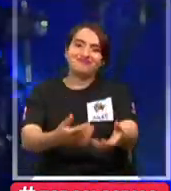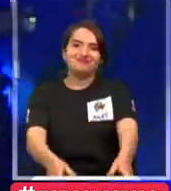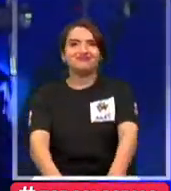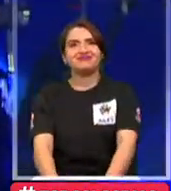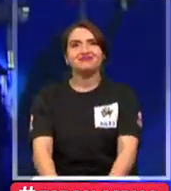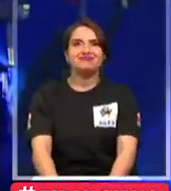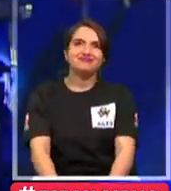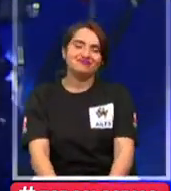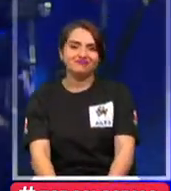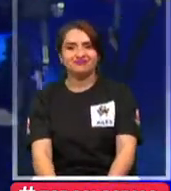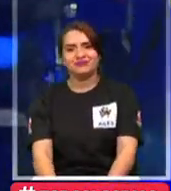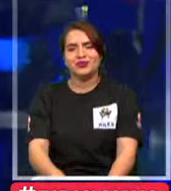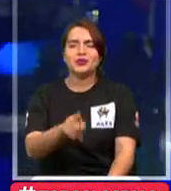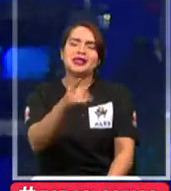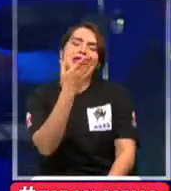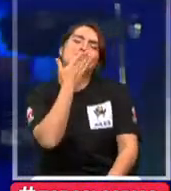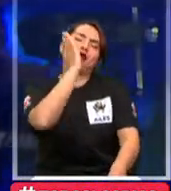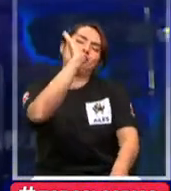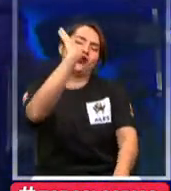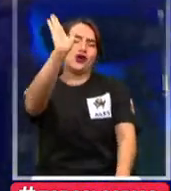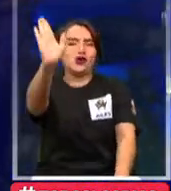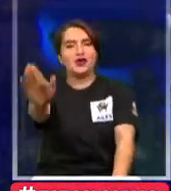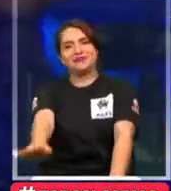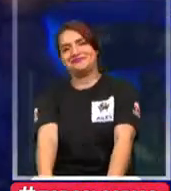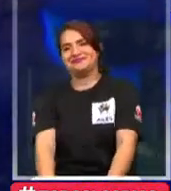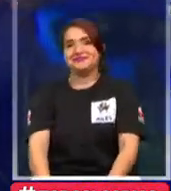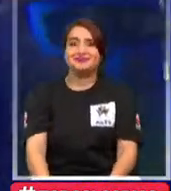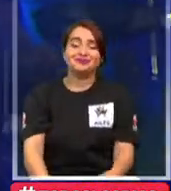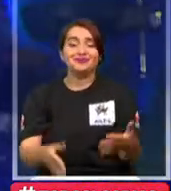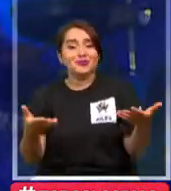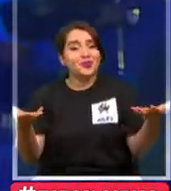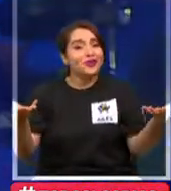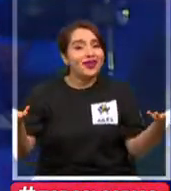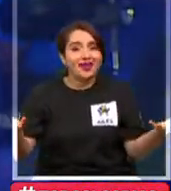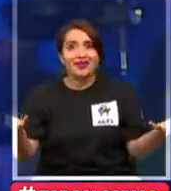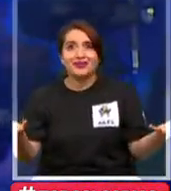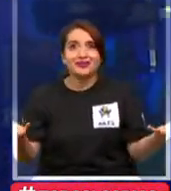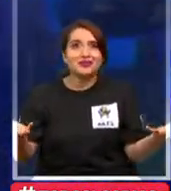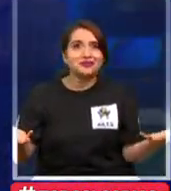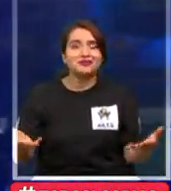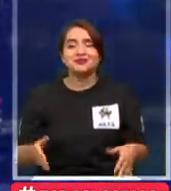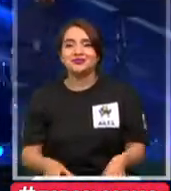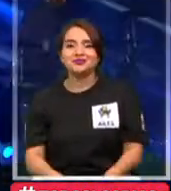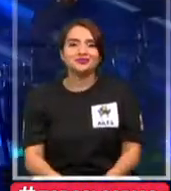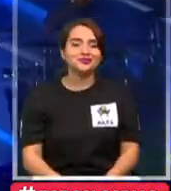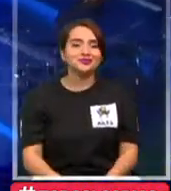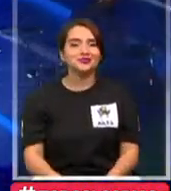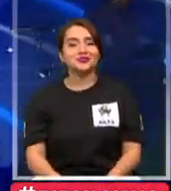porque usted es el mejor, y por eso estoy cansando.